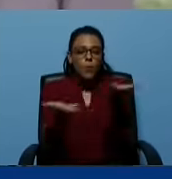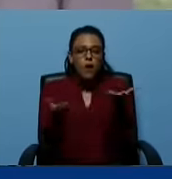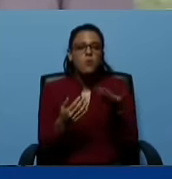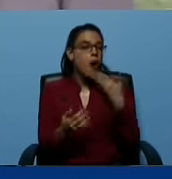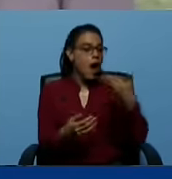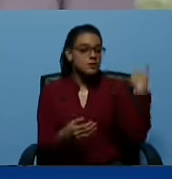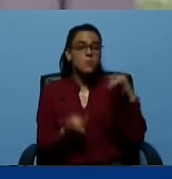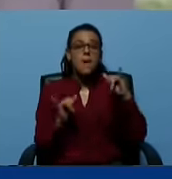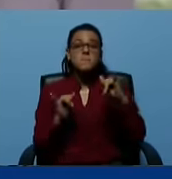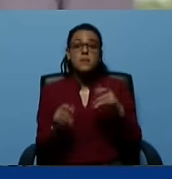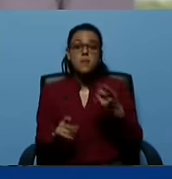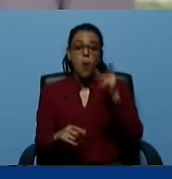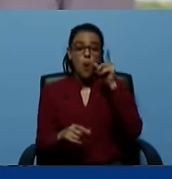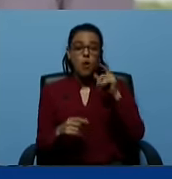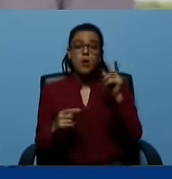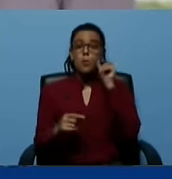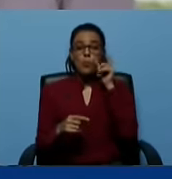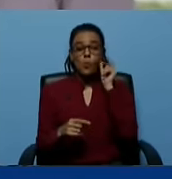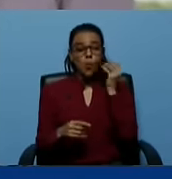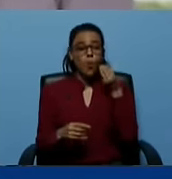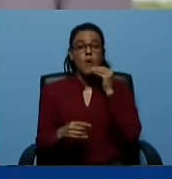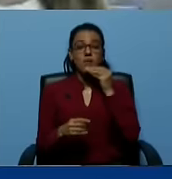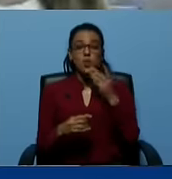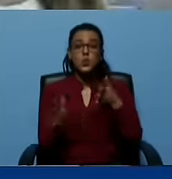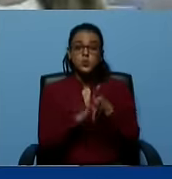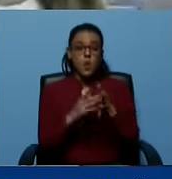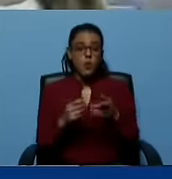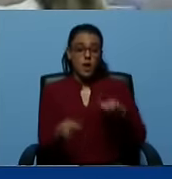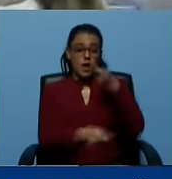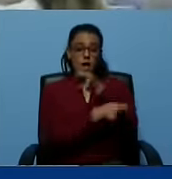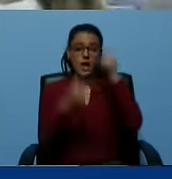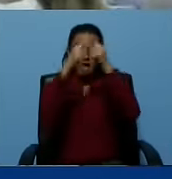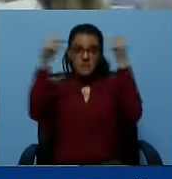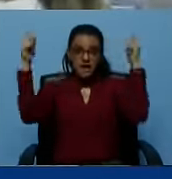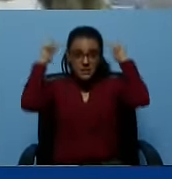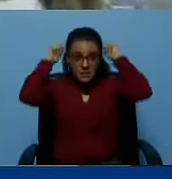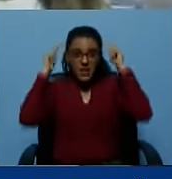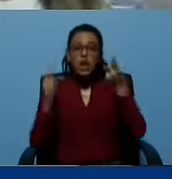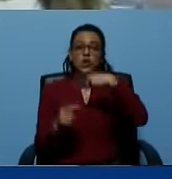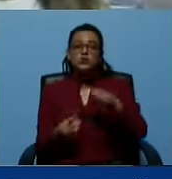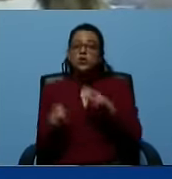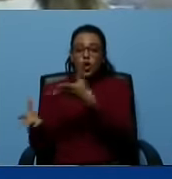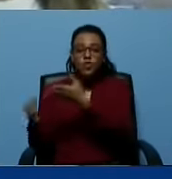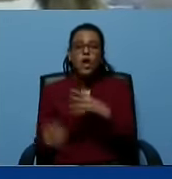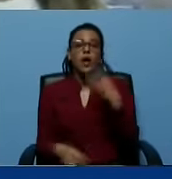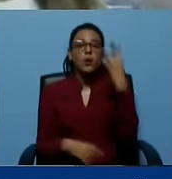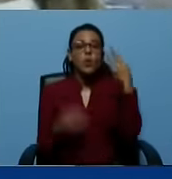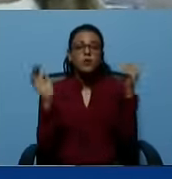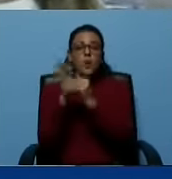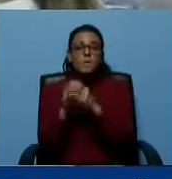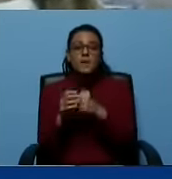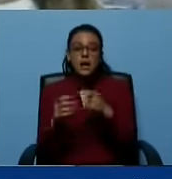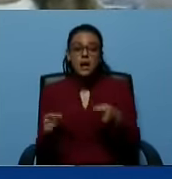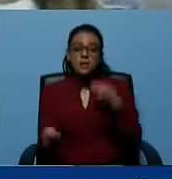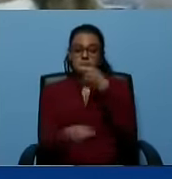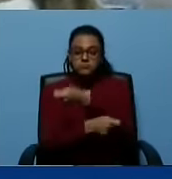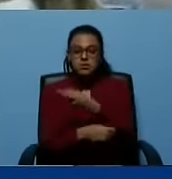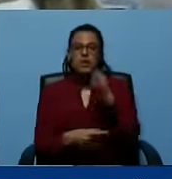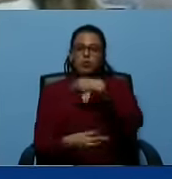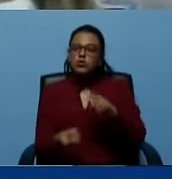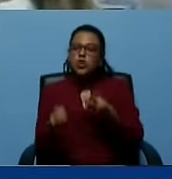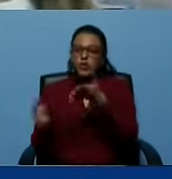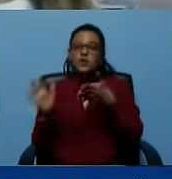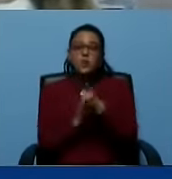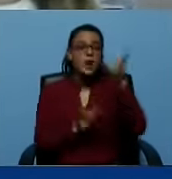los bachilleres también, imagínense, atendimos a más de 400.000 bachilleres con el Mostacho Bachiller. Una cantidad importante